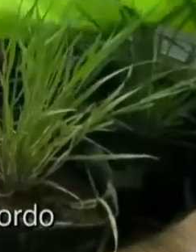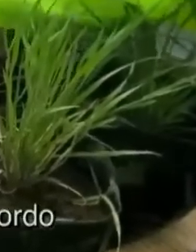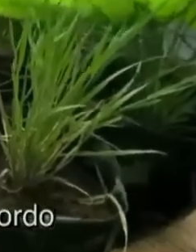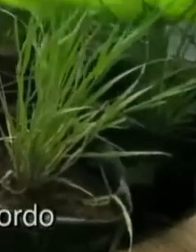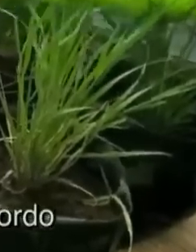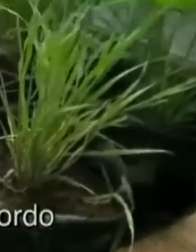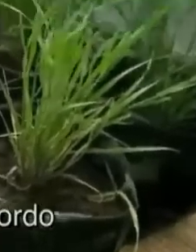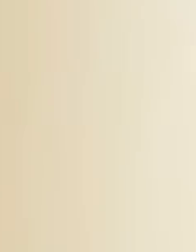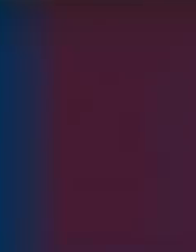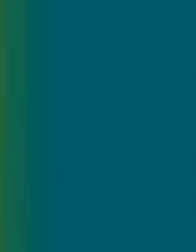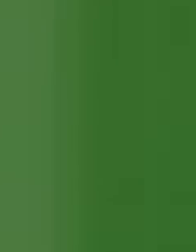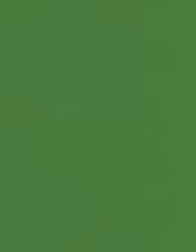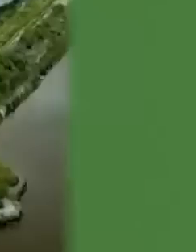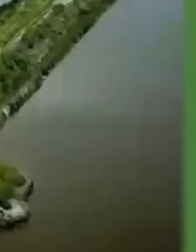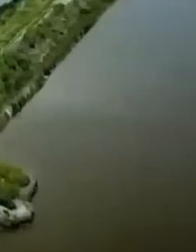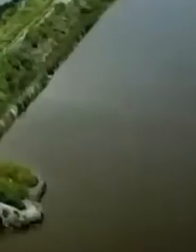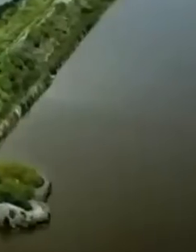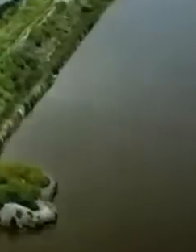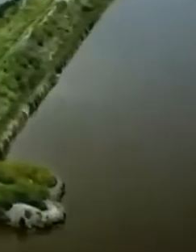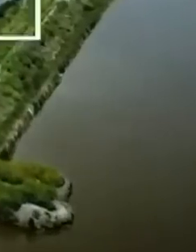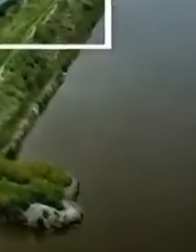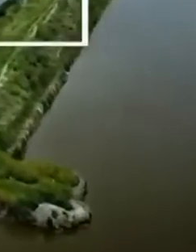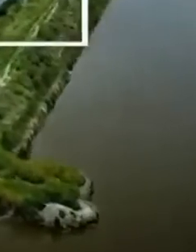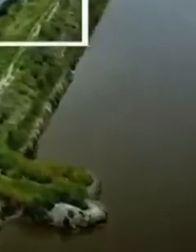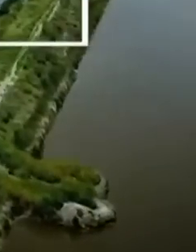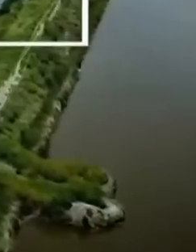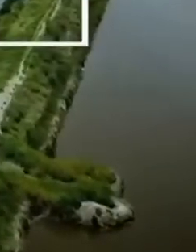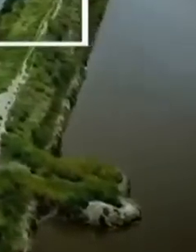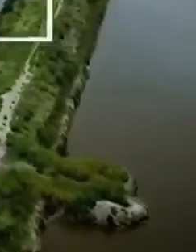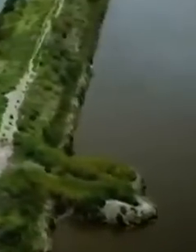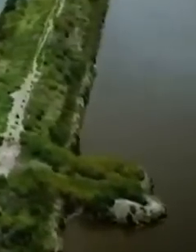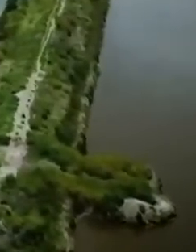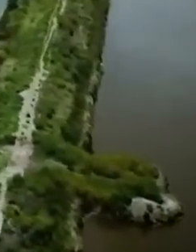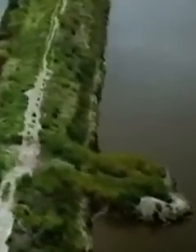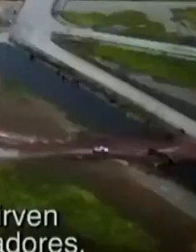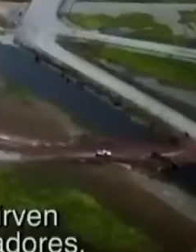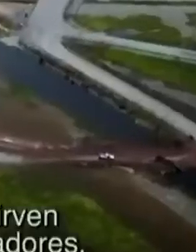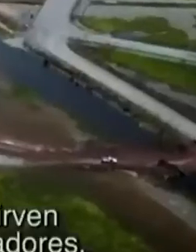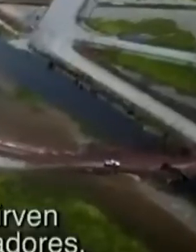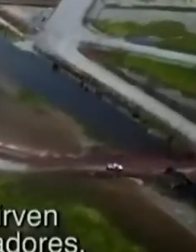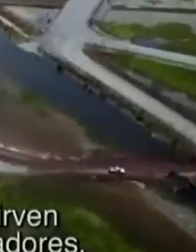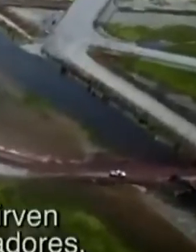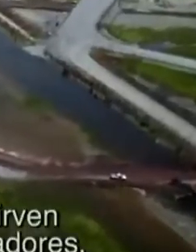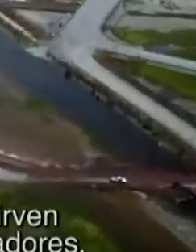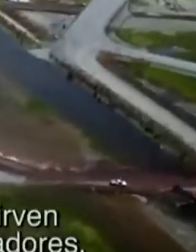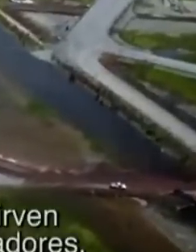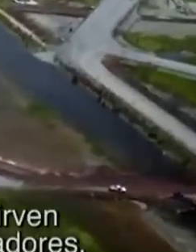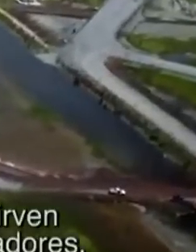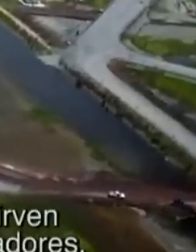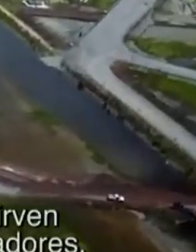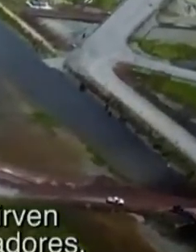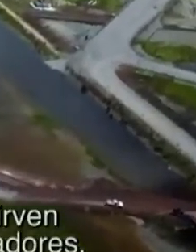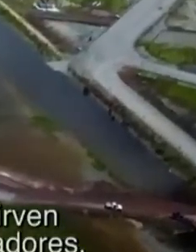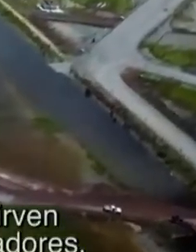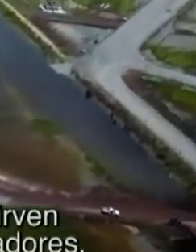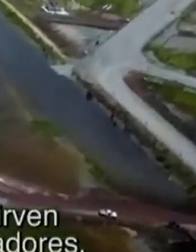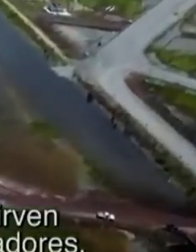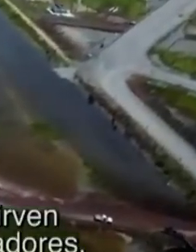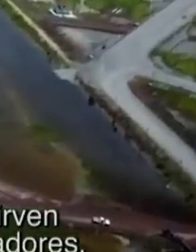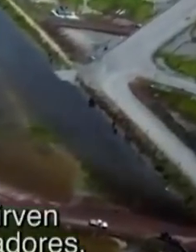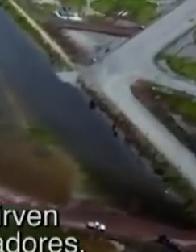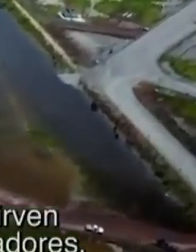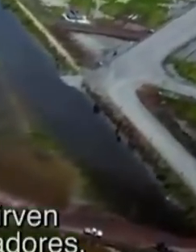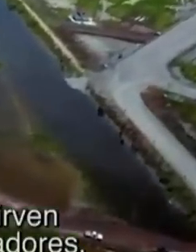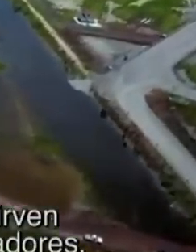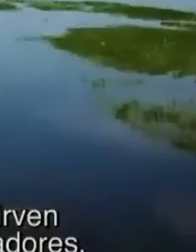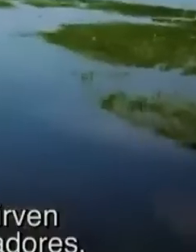especies para su reforestación. Ciénega de San Juan, fase 2. Concluyó la conformación de los bordos que sirven como contención de los